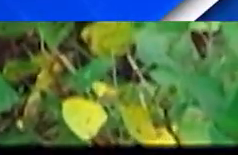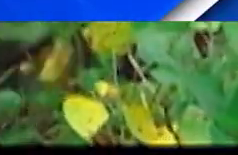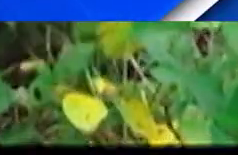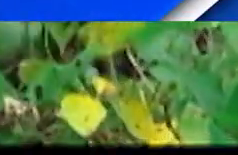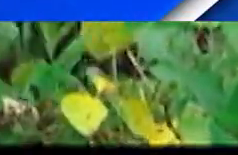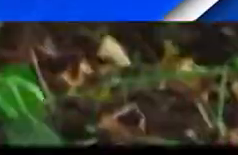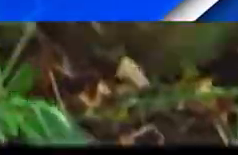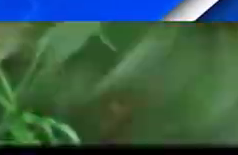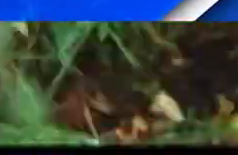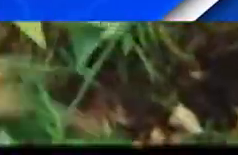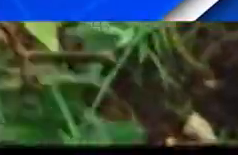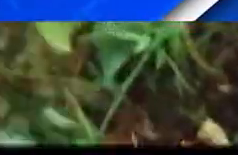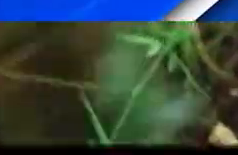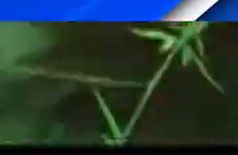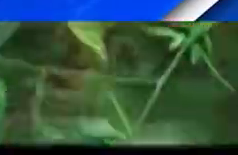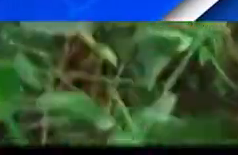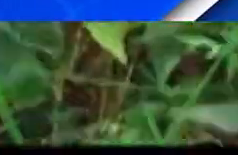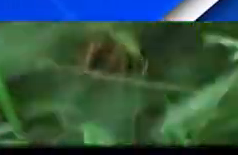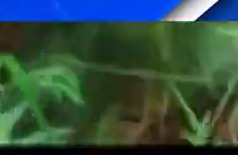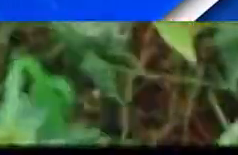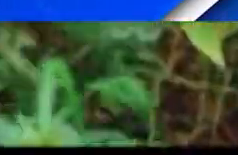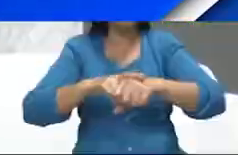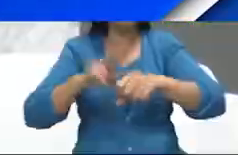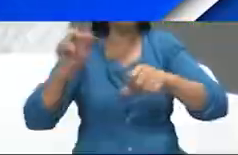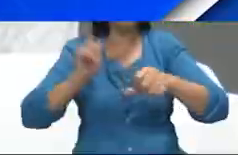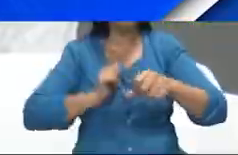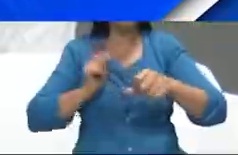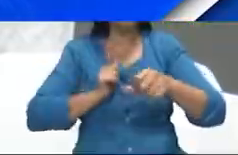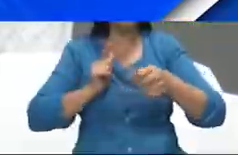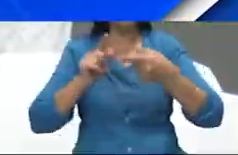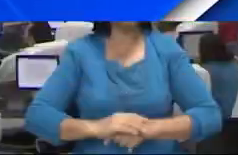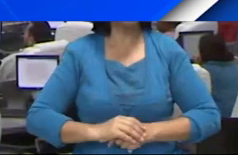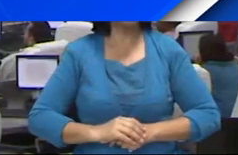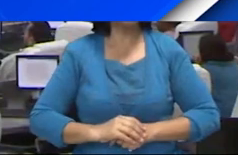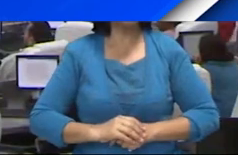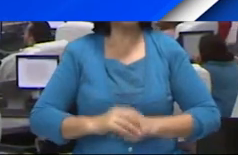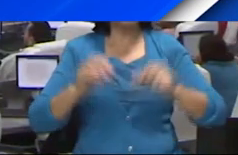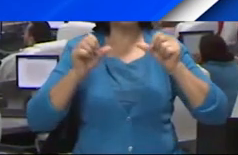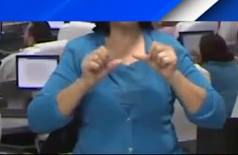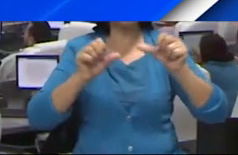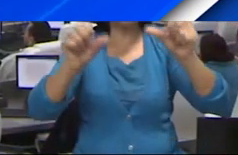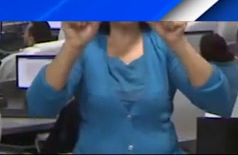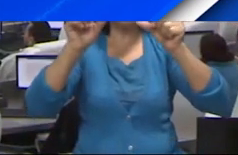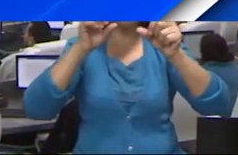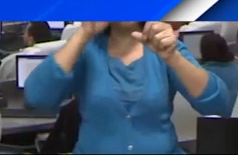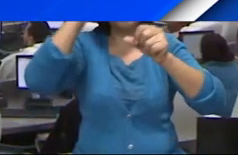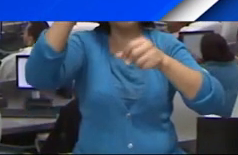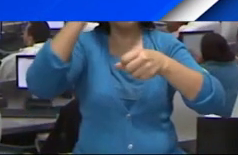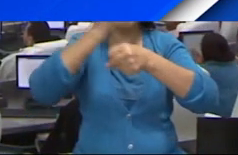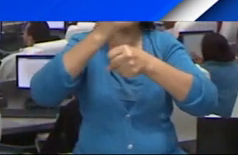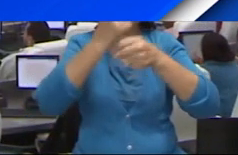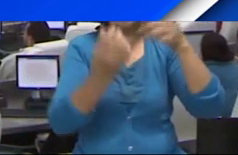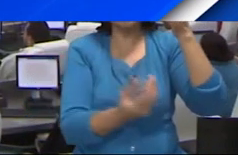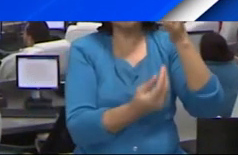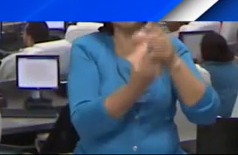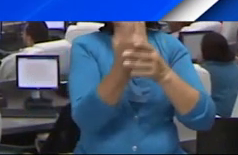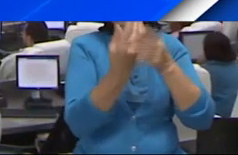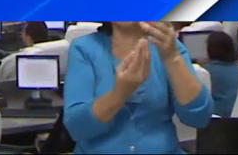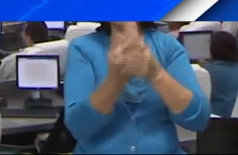600.000 empleos en la época de corte. Tiene como línea de trabajo seguir avanzando en el incremento de la